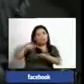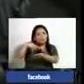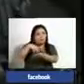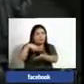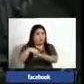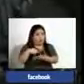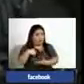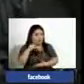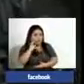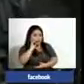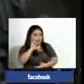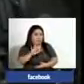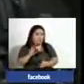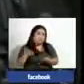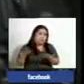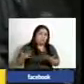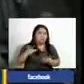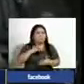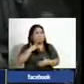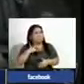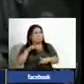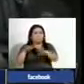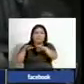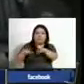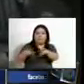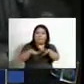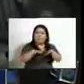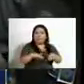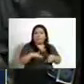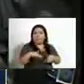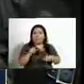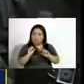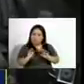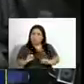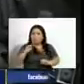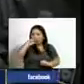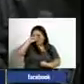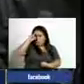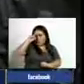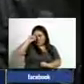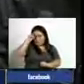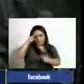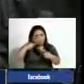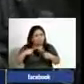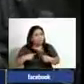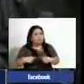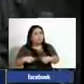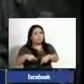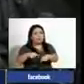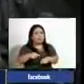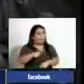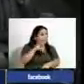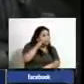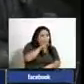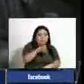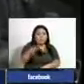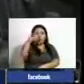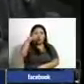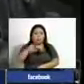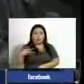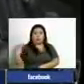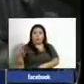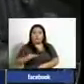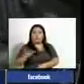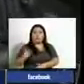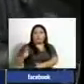decía, y pues agradecidos, ¿verdad? Estamos nosotros haciendo lo posible por mantener el orden como policía